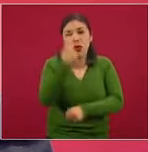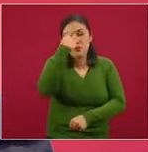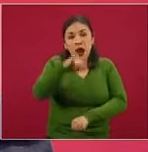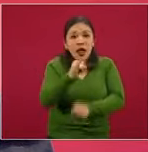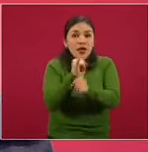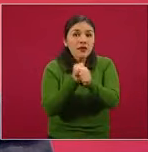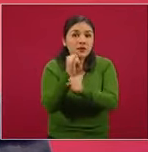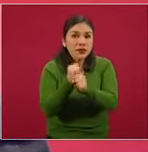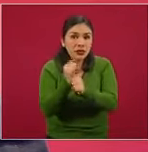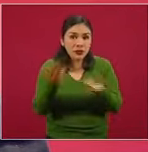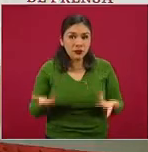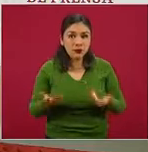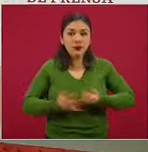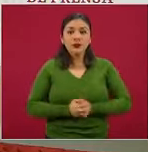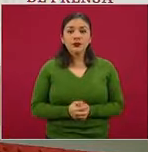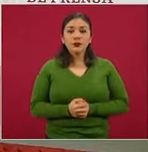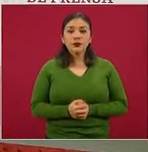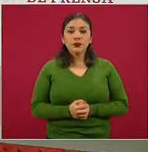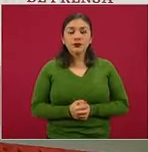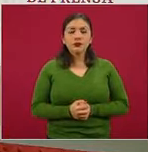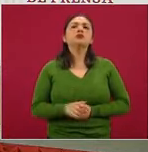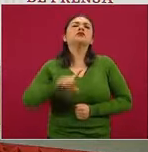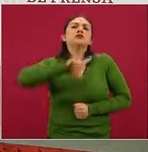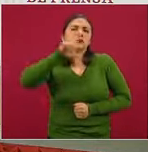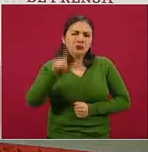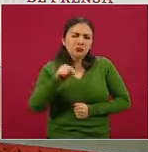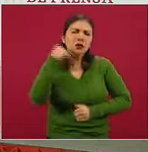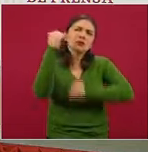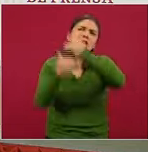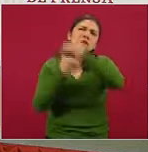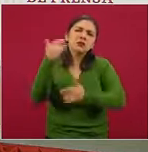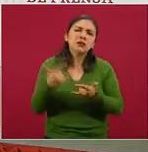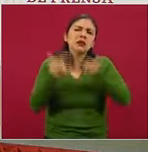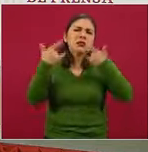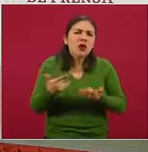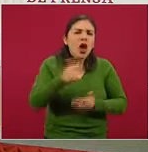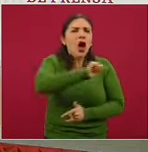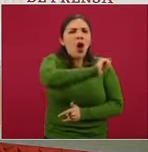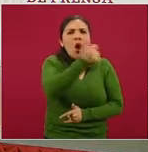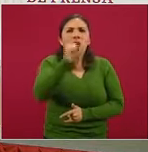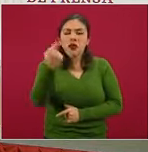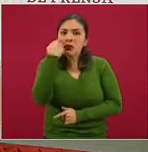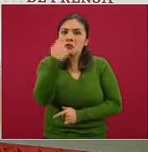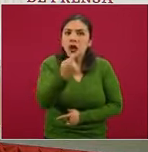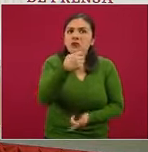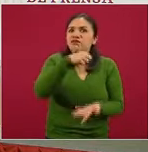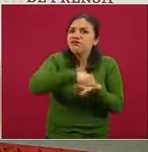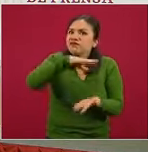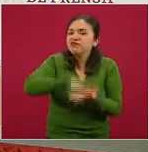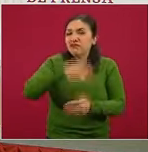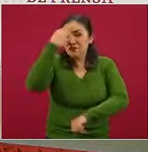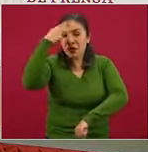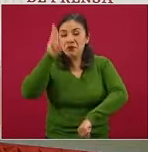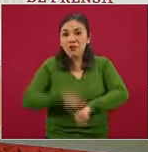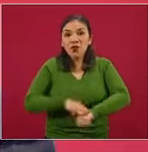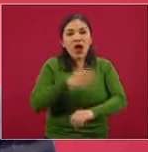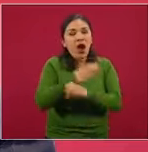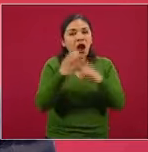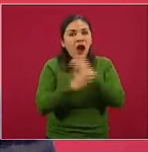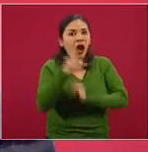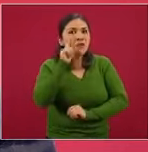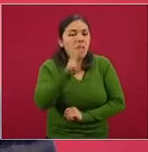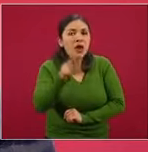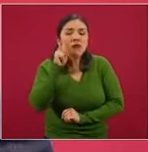de investigación. Más adelante en la historia ha habido otros casos emblemáticos que